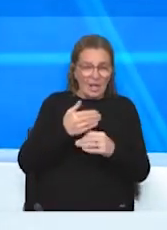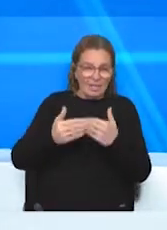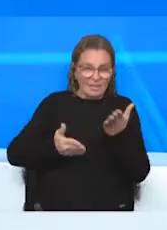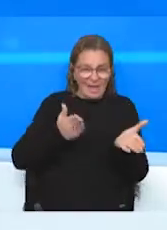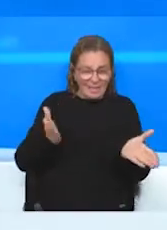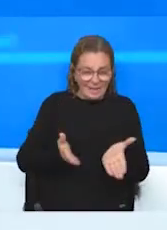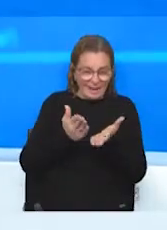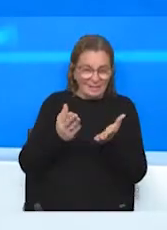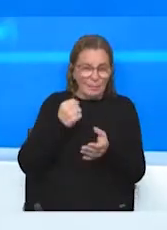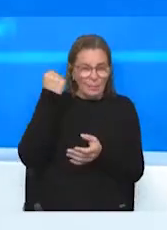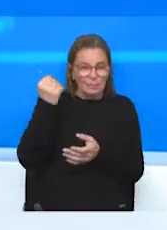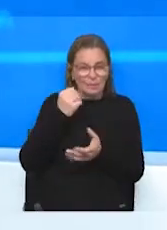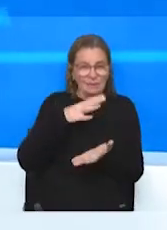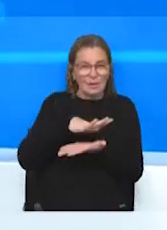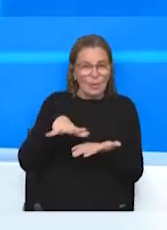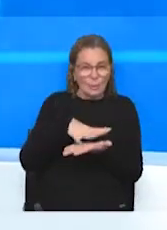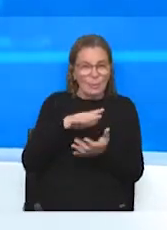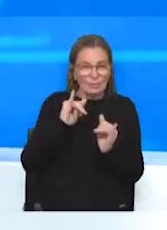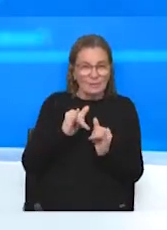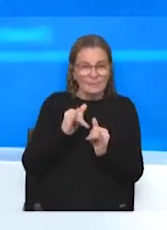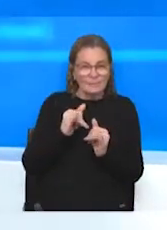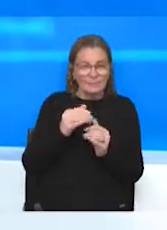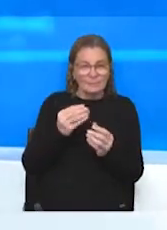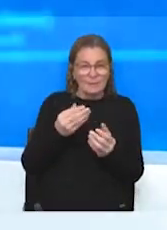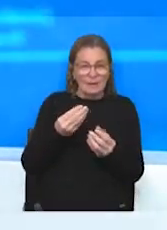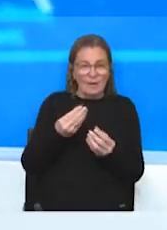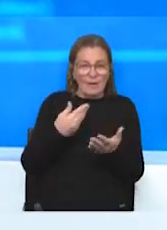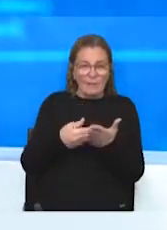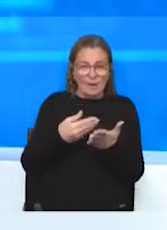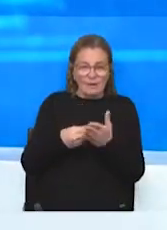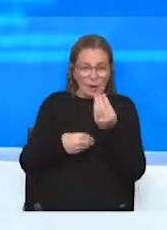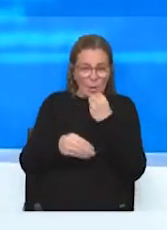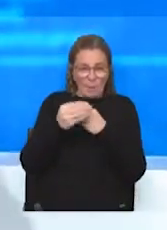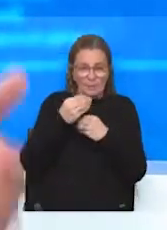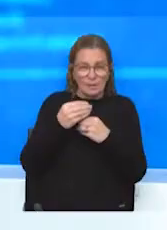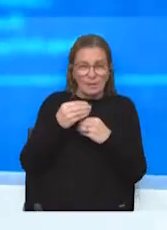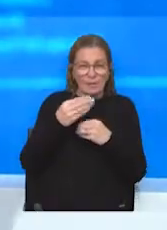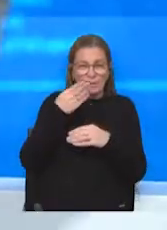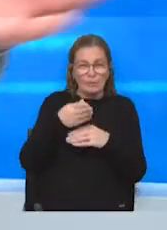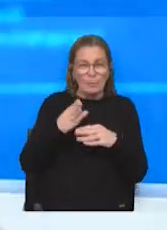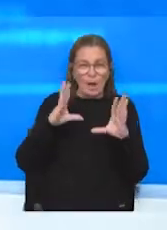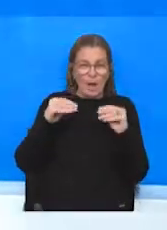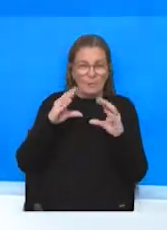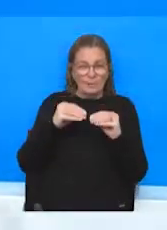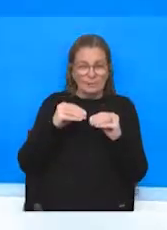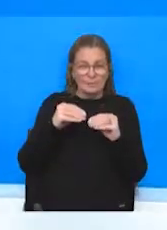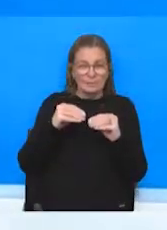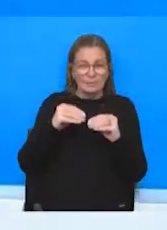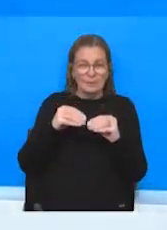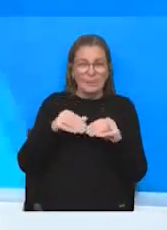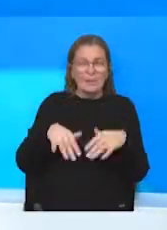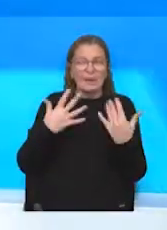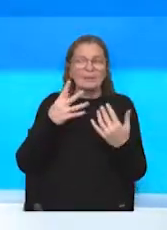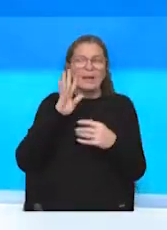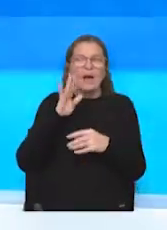importantes en en las comunidades eh la inseguridad alimentaria existe nosotros fuimos a conversatorio porque uno parece que habla las cosas porque porque la no